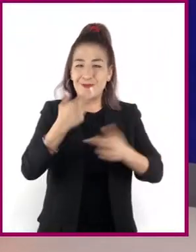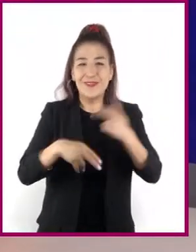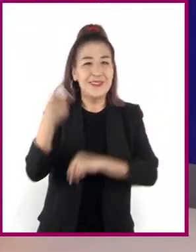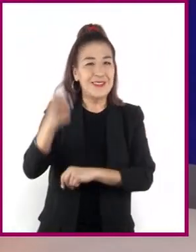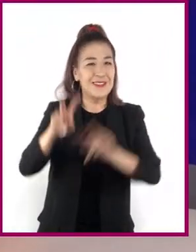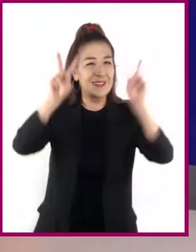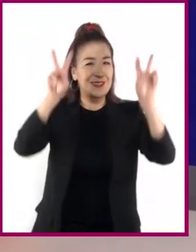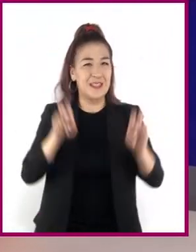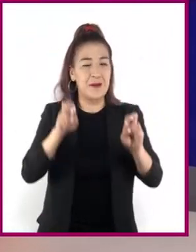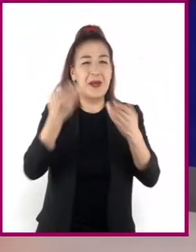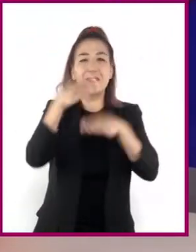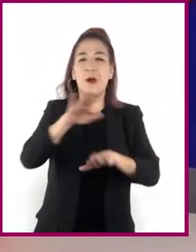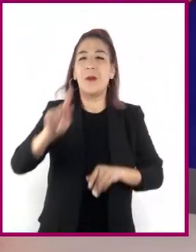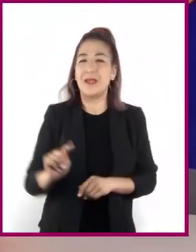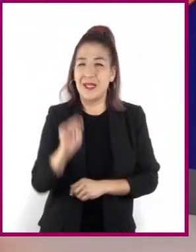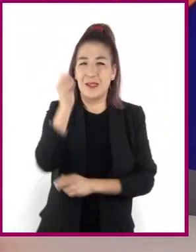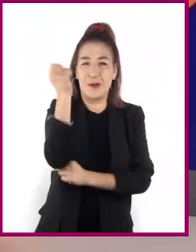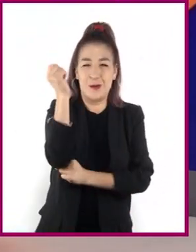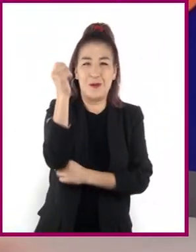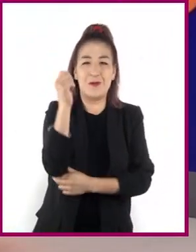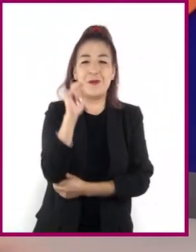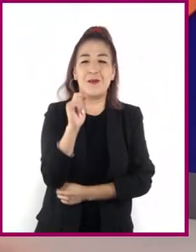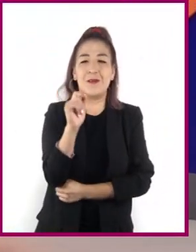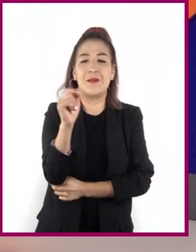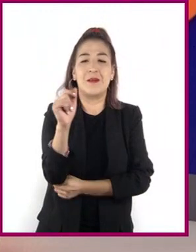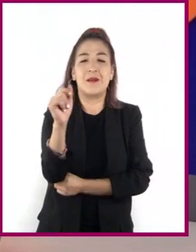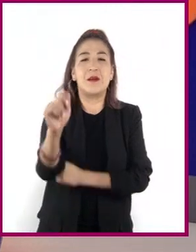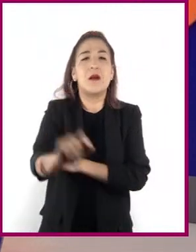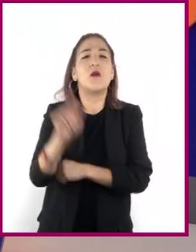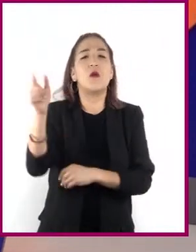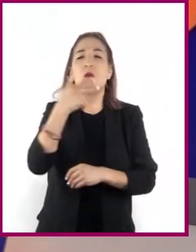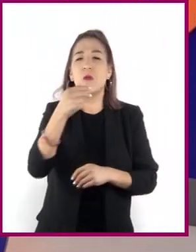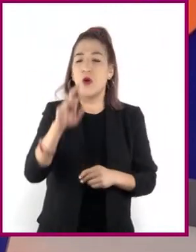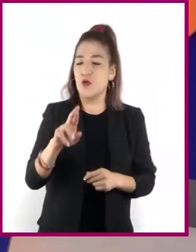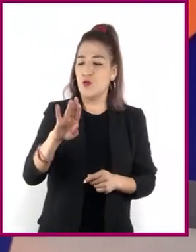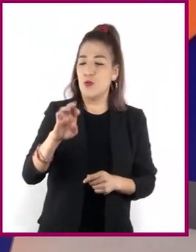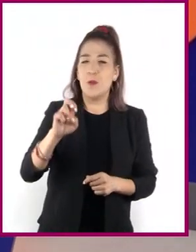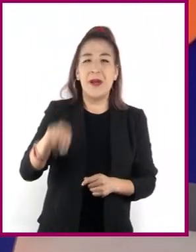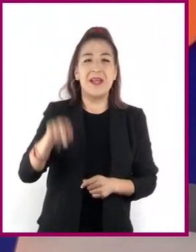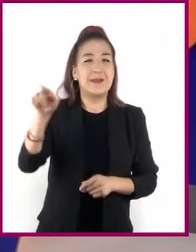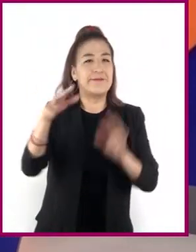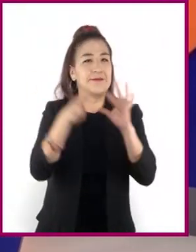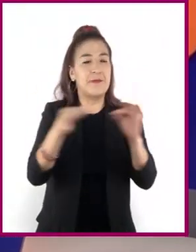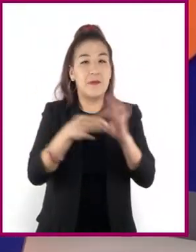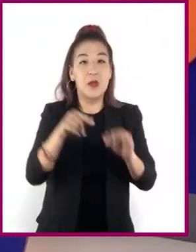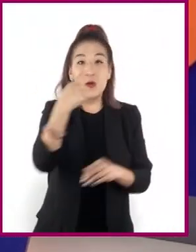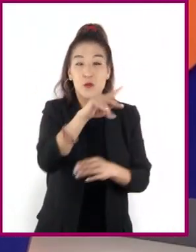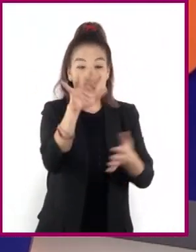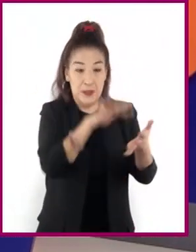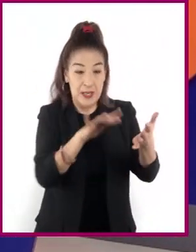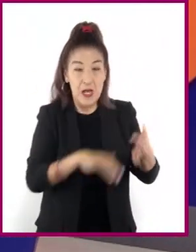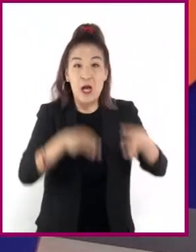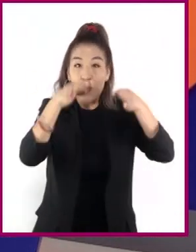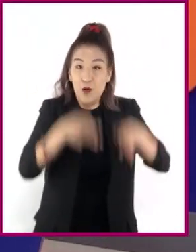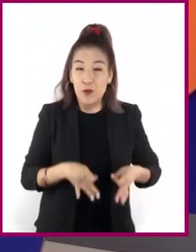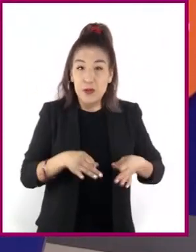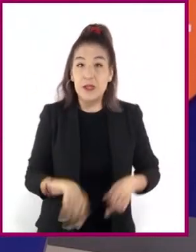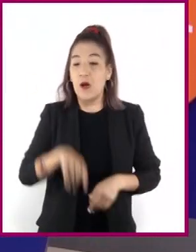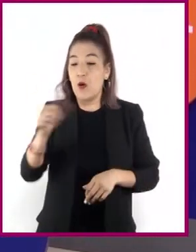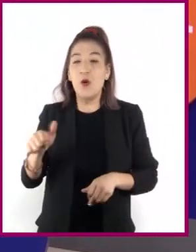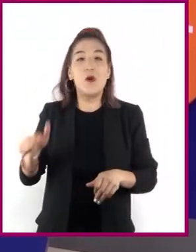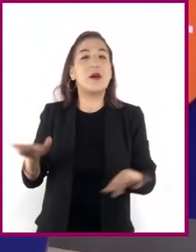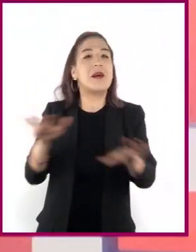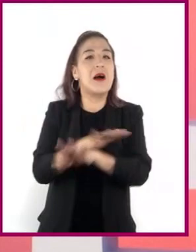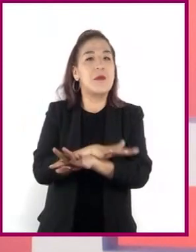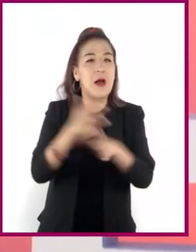tecnología veamos lo que nos presentó rubén observaremos el texto original y las modificaciones que